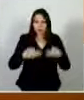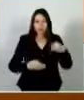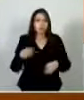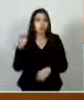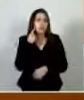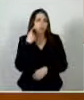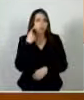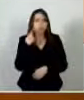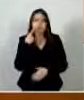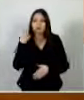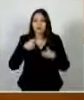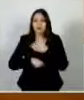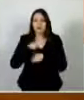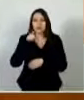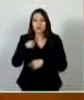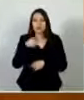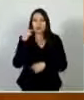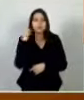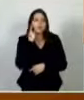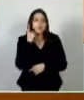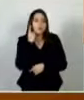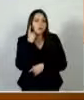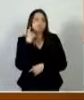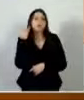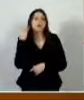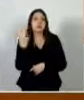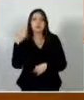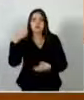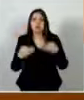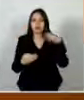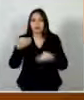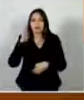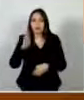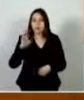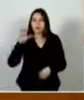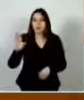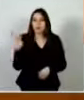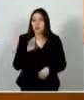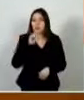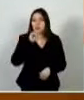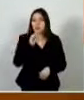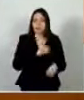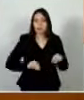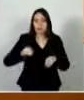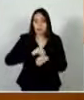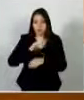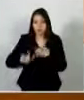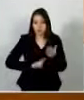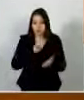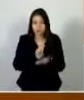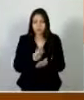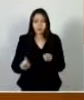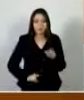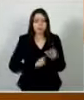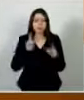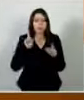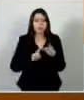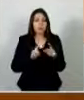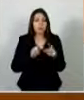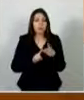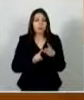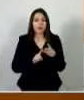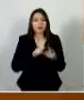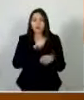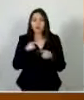locales y a los magistrados del Tribunal Electoral de Baja California, si es que esta entra en vigor. Tercero, en el marco